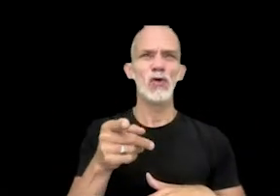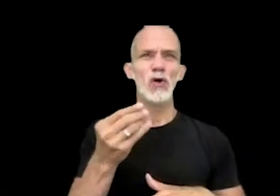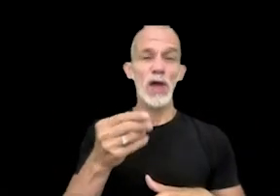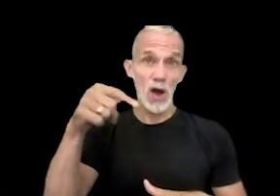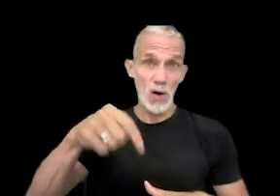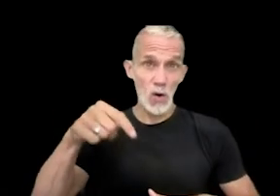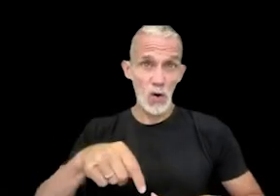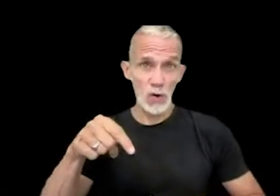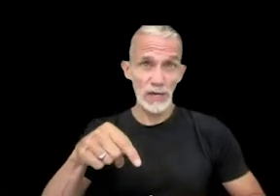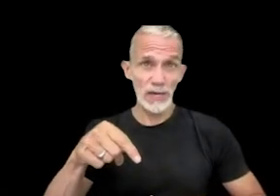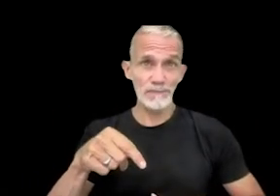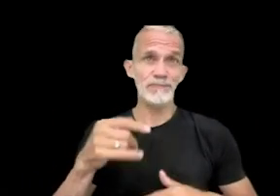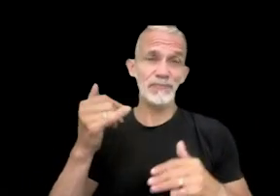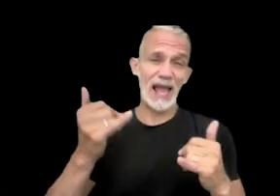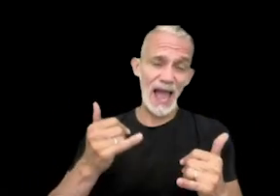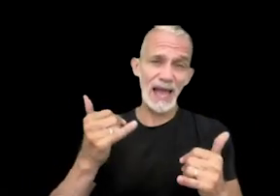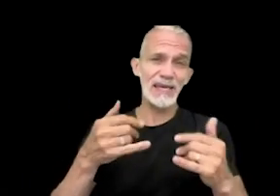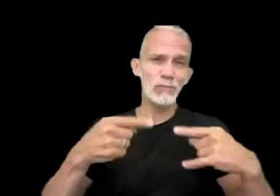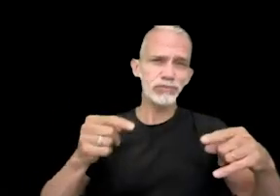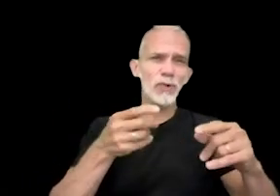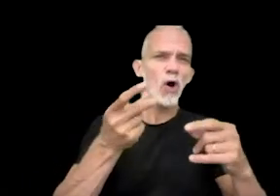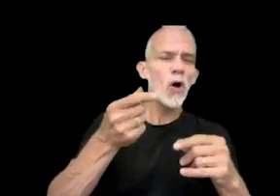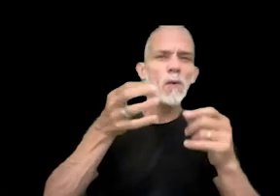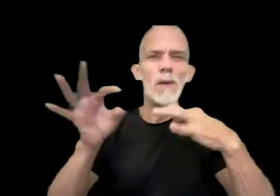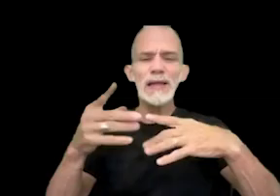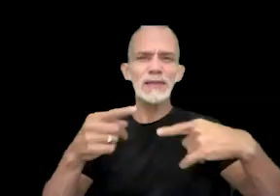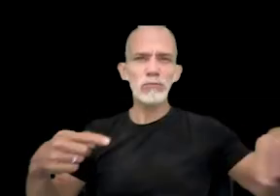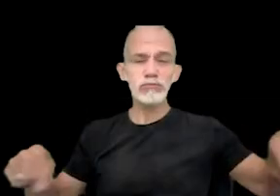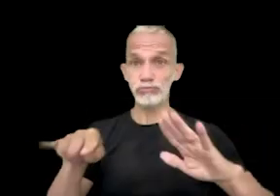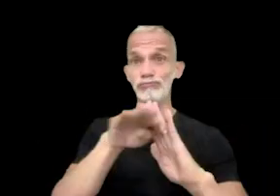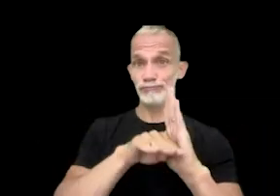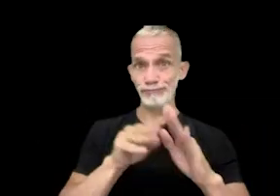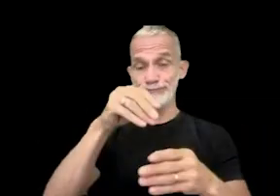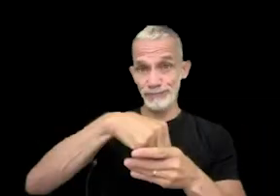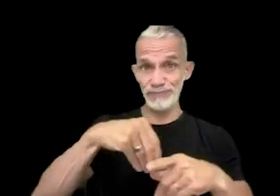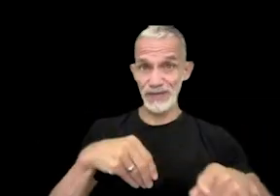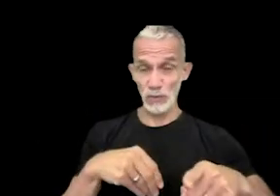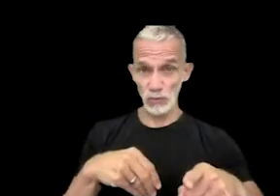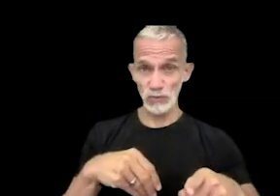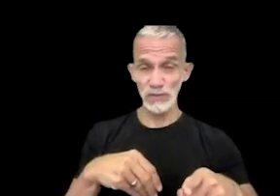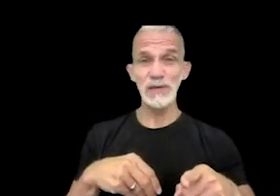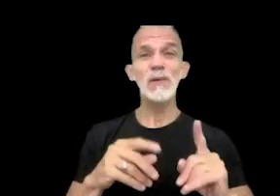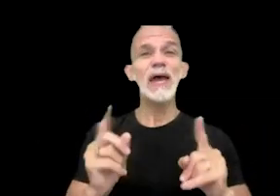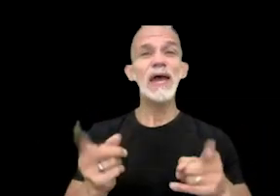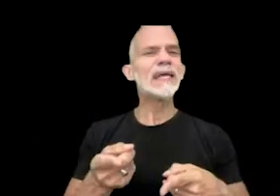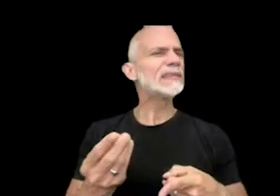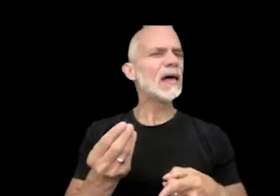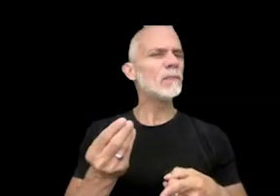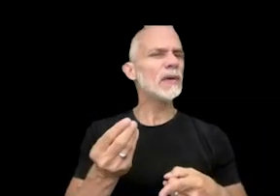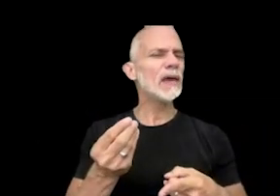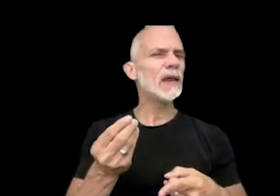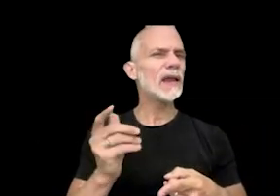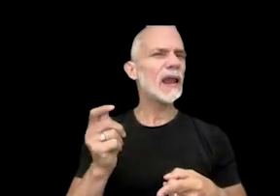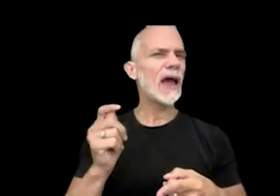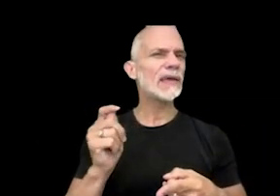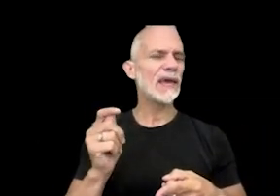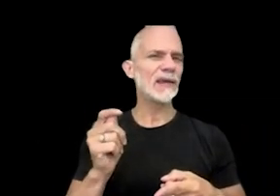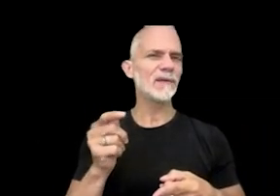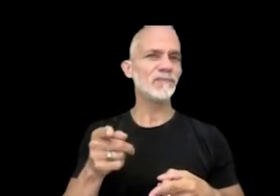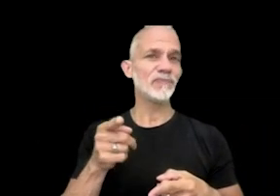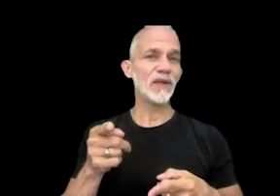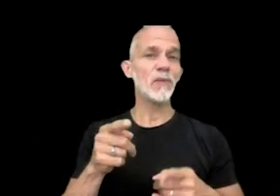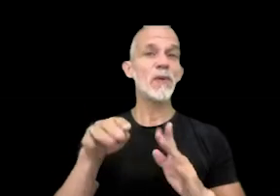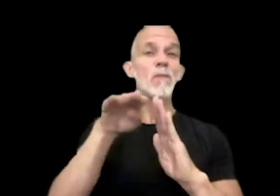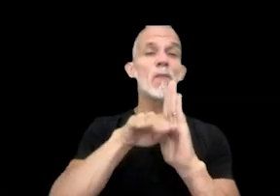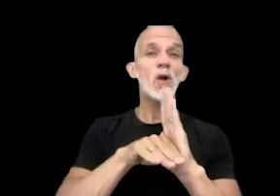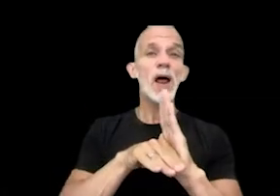hoy realicen operaciones alcanzadas por este régimen, inclusive para los que están alcanzados por el